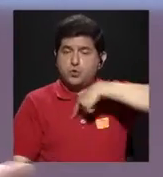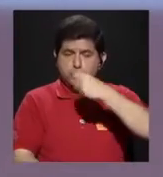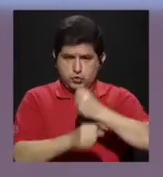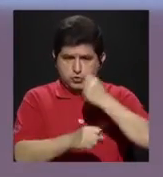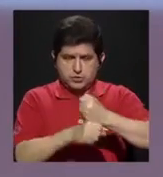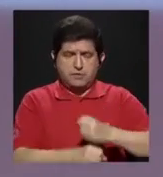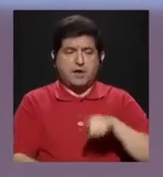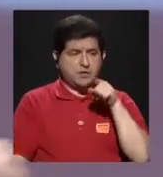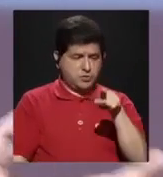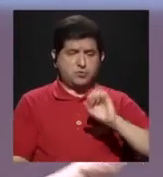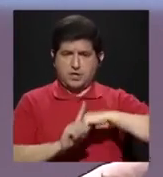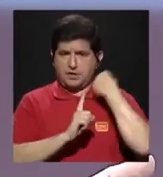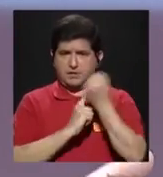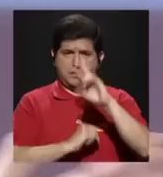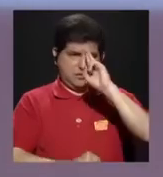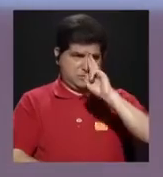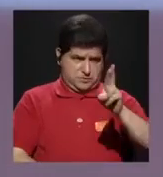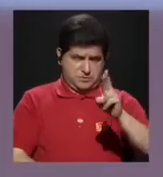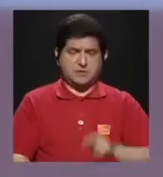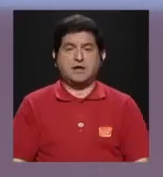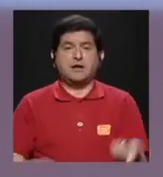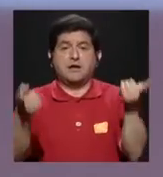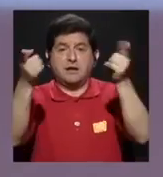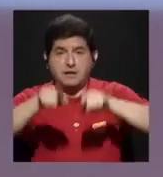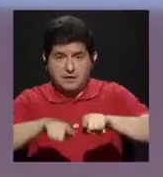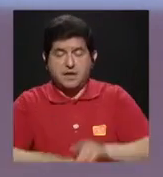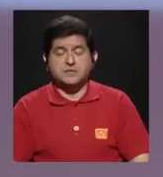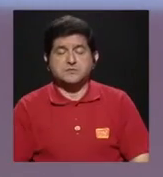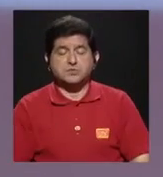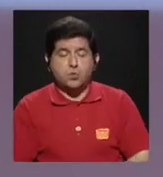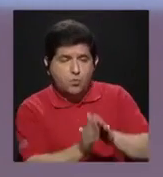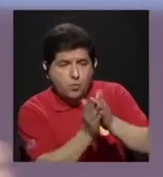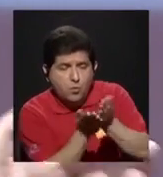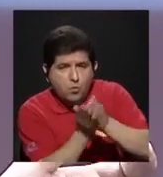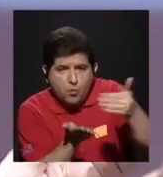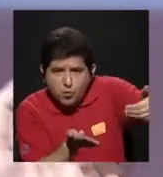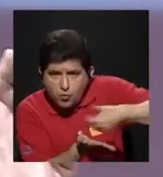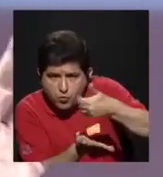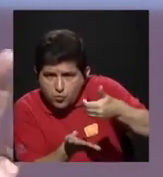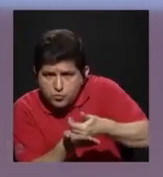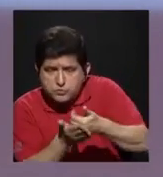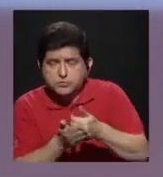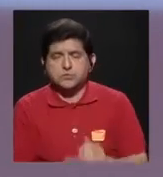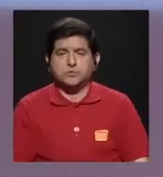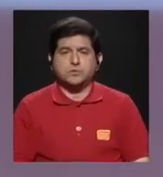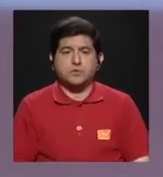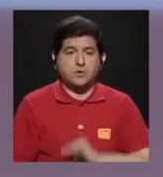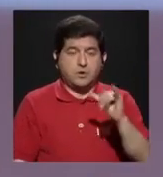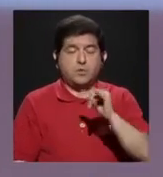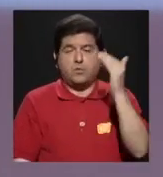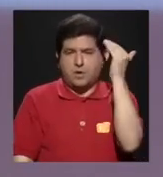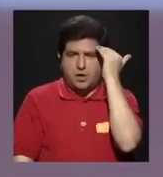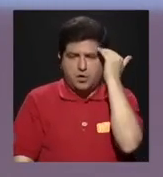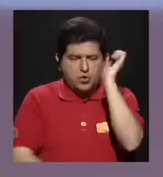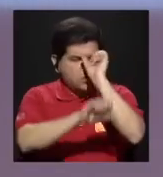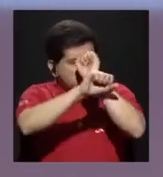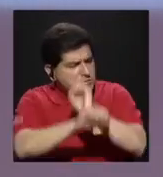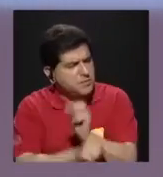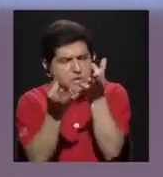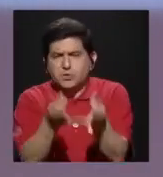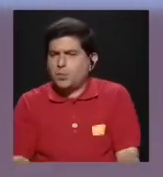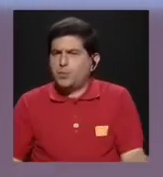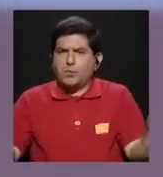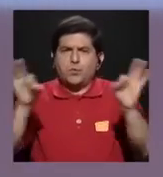dé un reconocimiento, tanto, bueno, en este caso con las molusqueras. Y bueno, la parte del conocimiento tradicional, que es muy